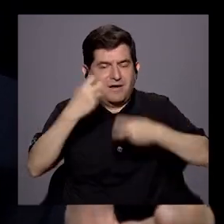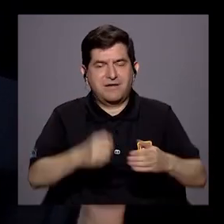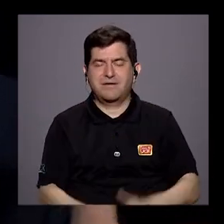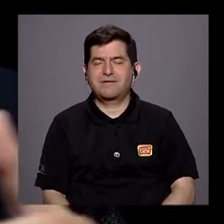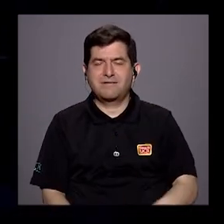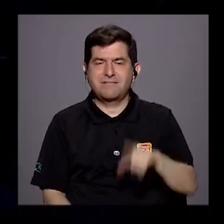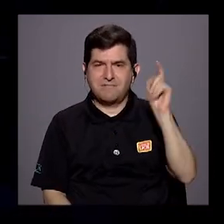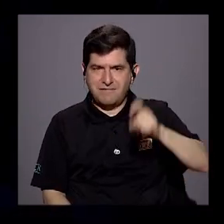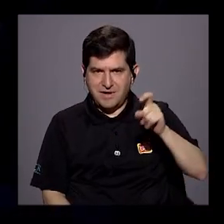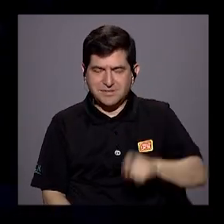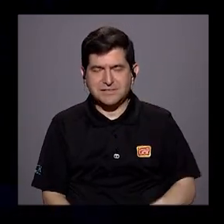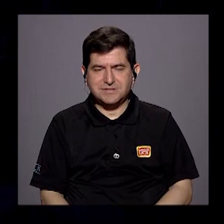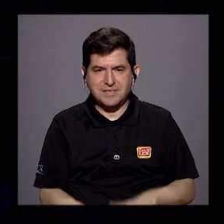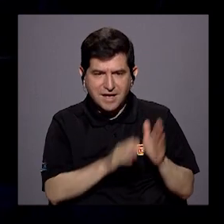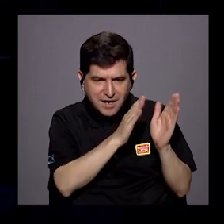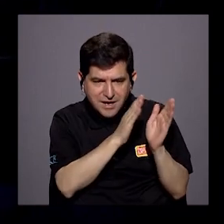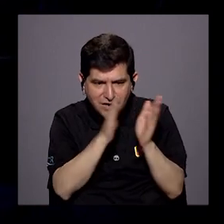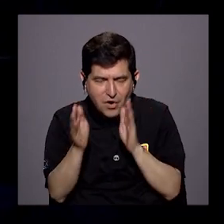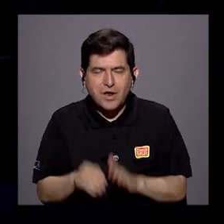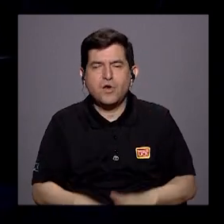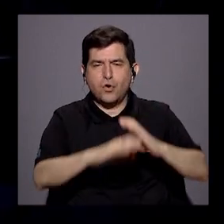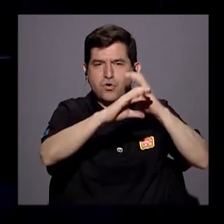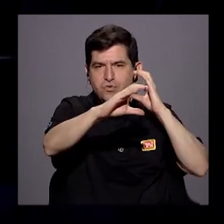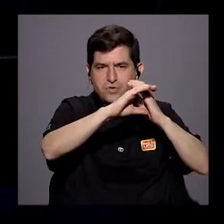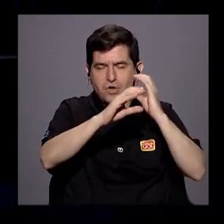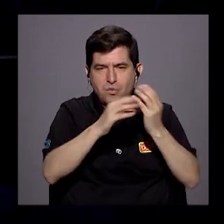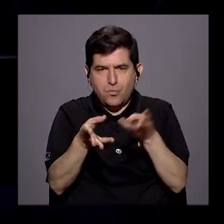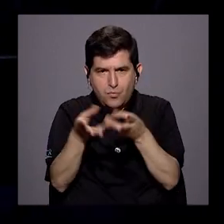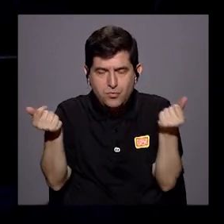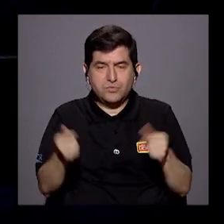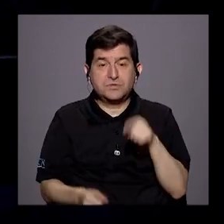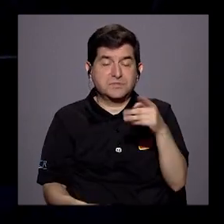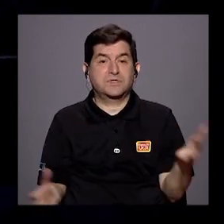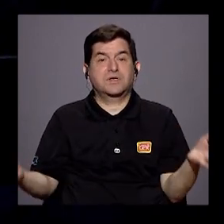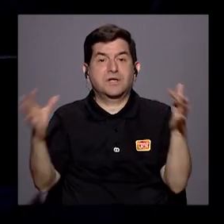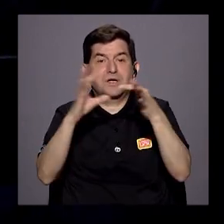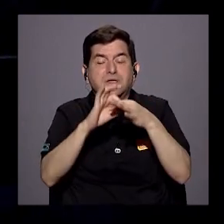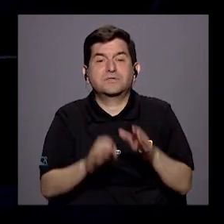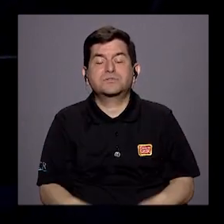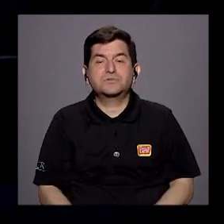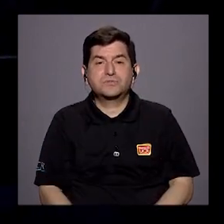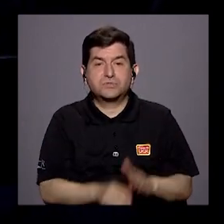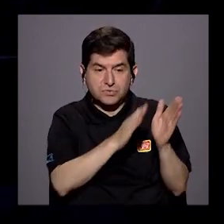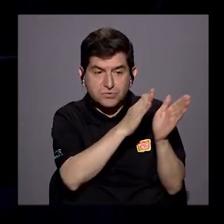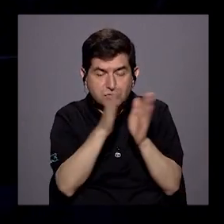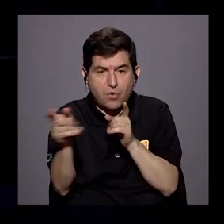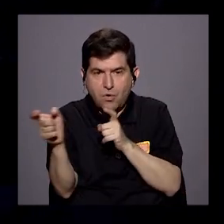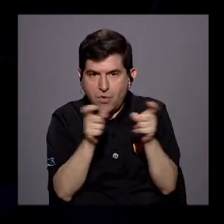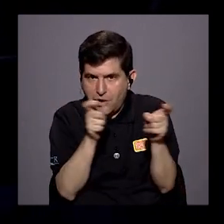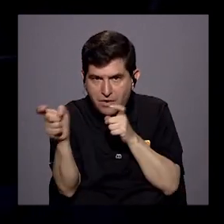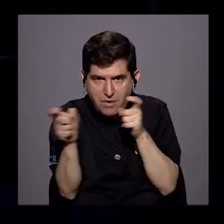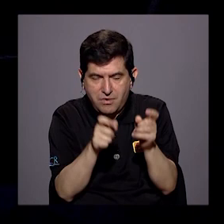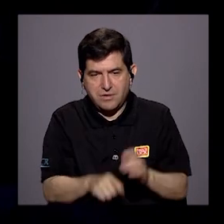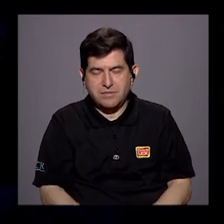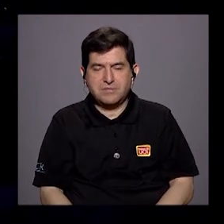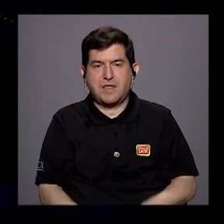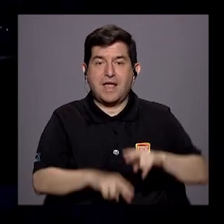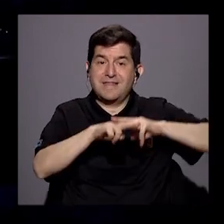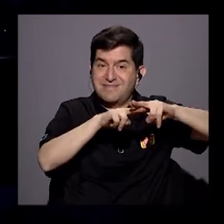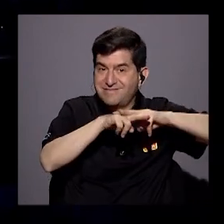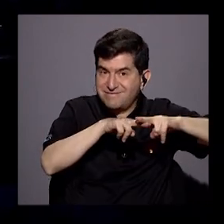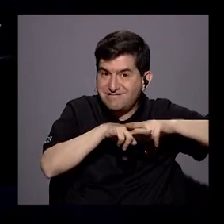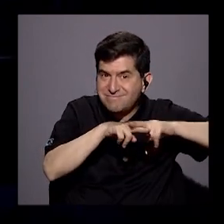resolver el orden de cómo se manejan los buses y eso voy a tener que ver con el orden de cómo se maneja el tren